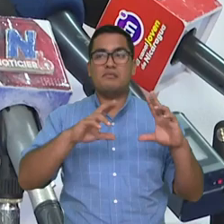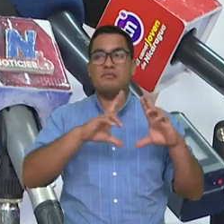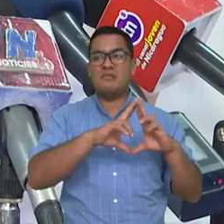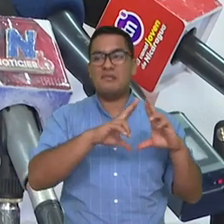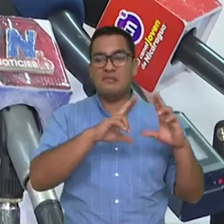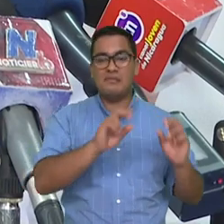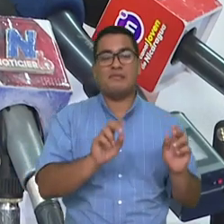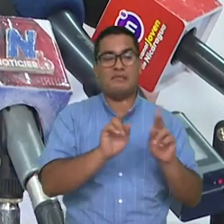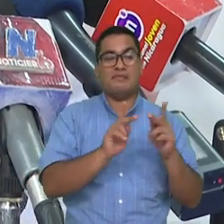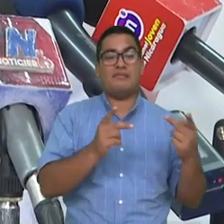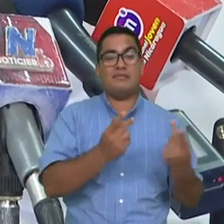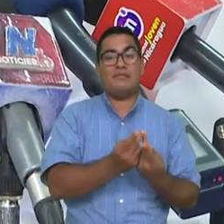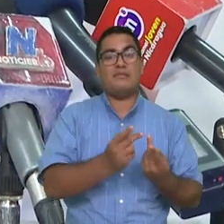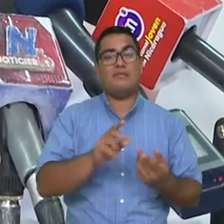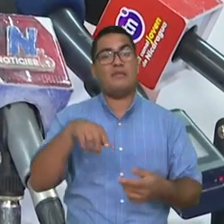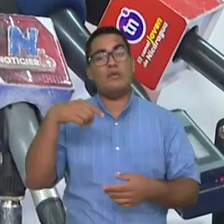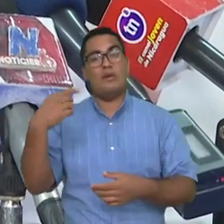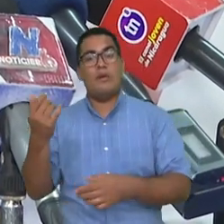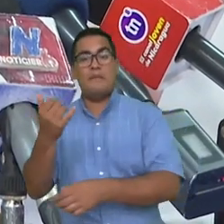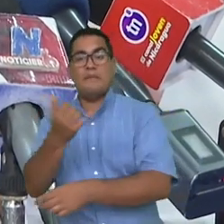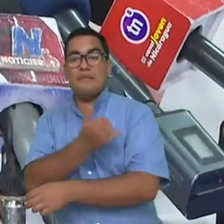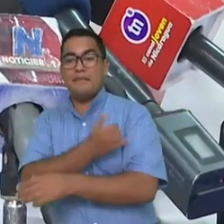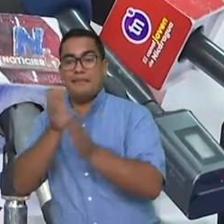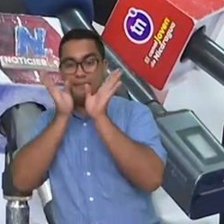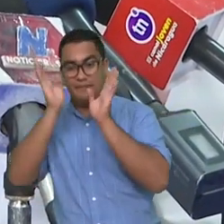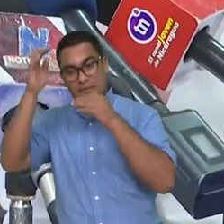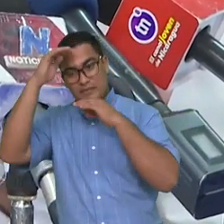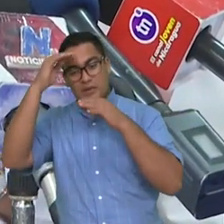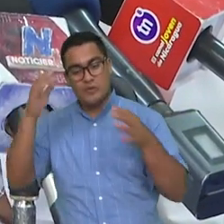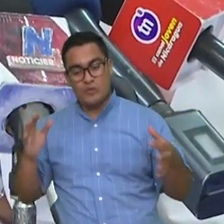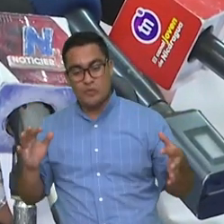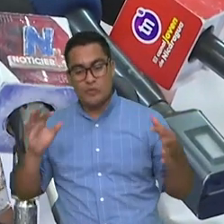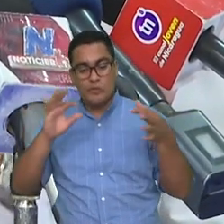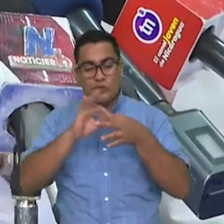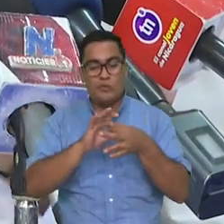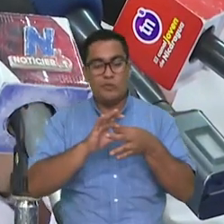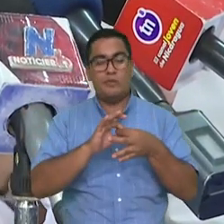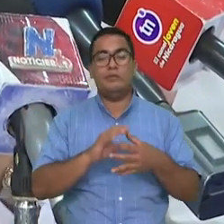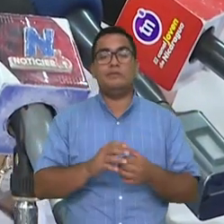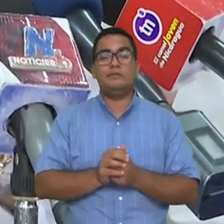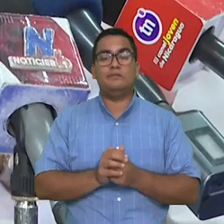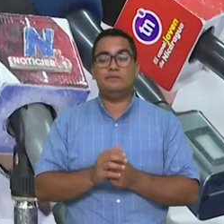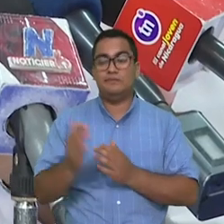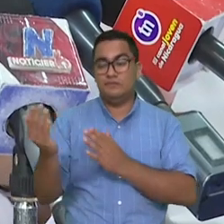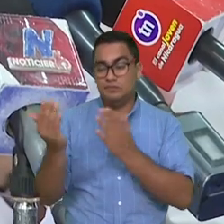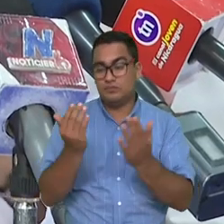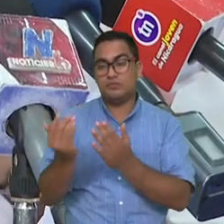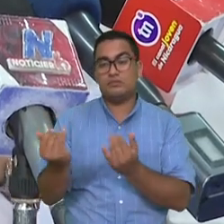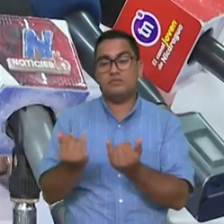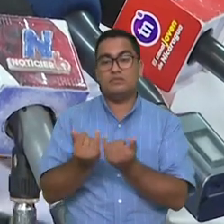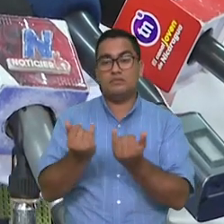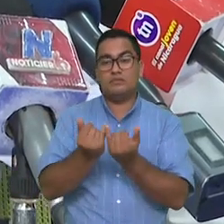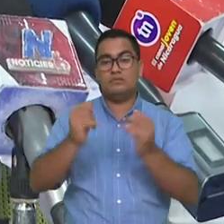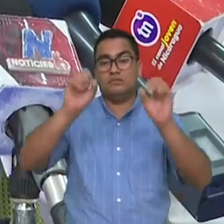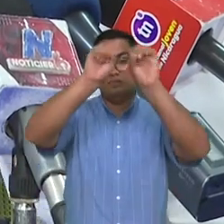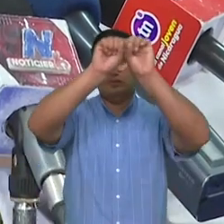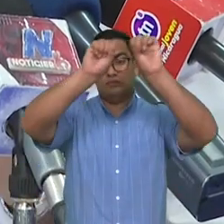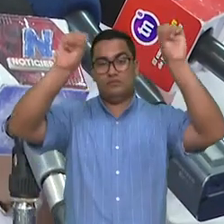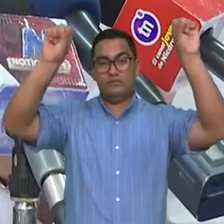sistema privado, ¿verdad? Que estamos trabajando en conjunto. Pero a la par también hemos venido capacitando,